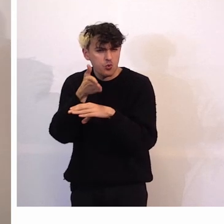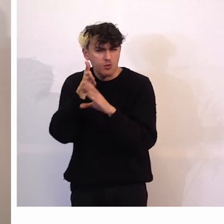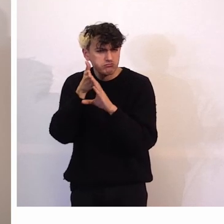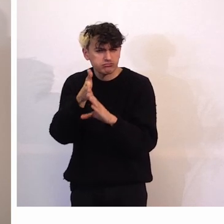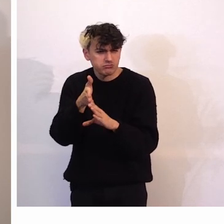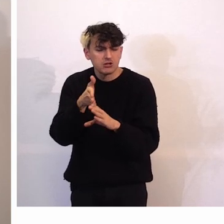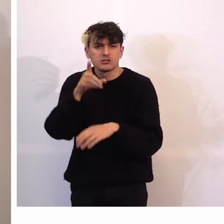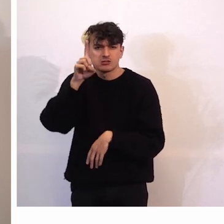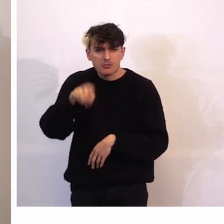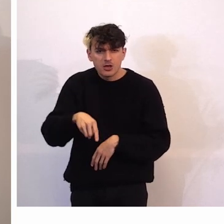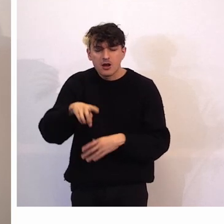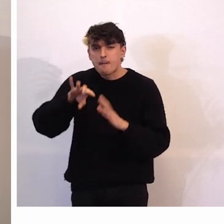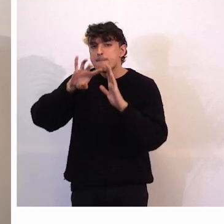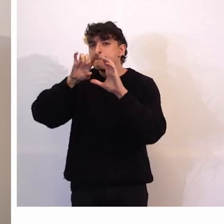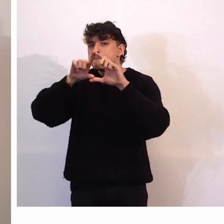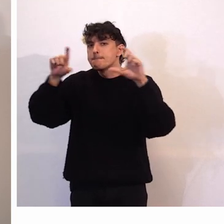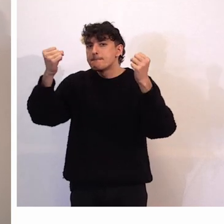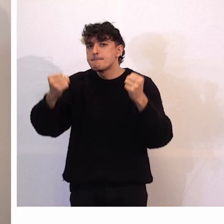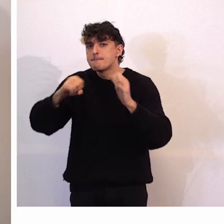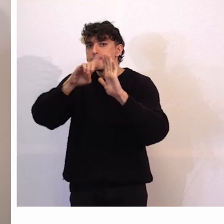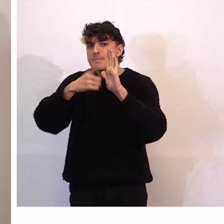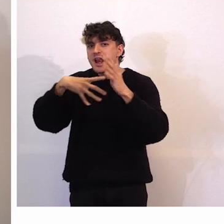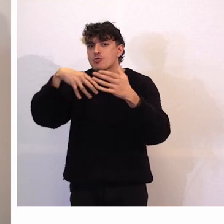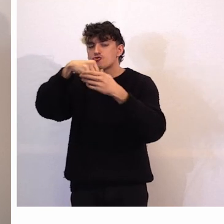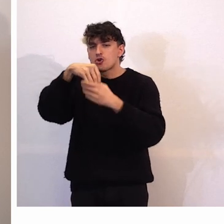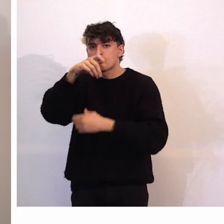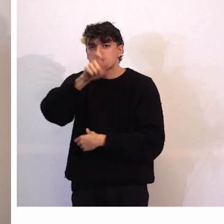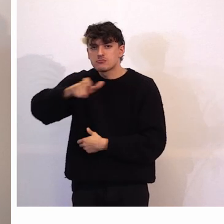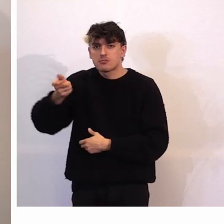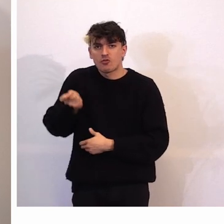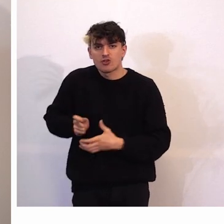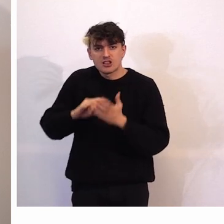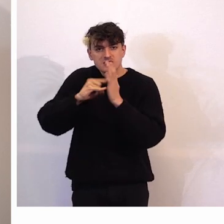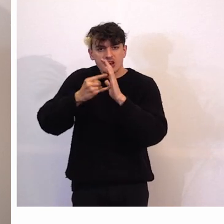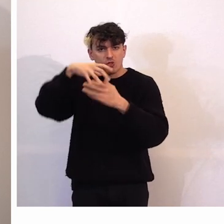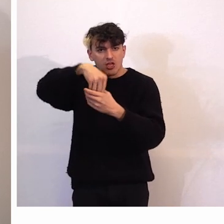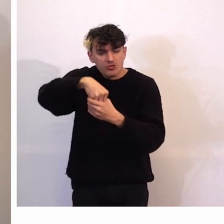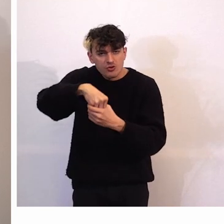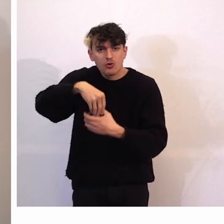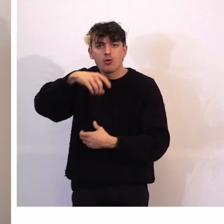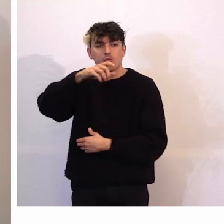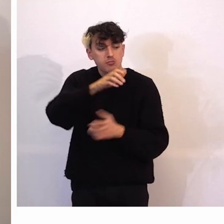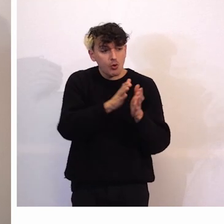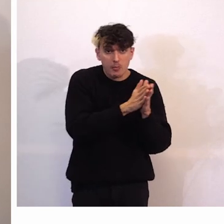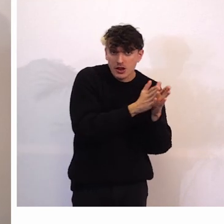técnicos de plena inclusión, mis compañeros y los voluntarios.